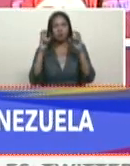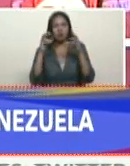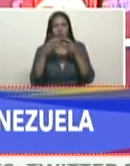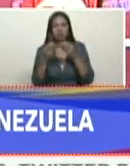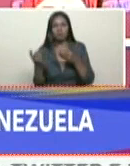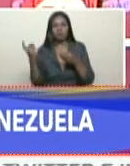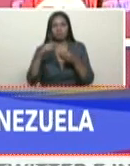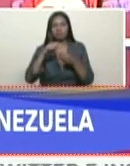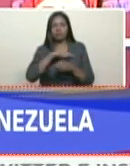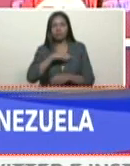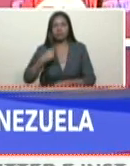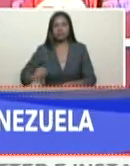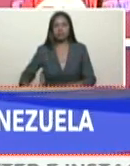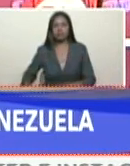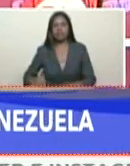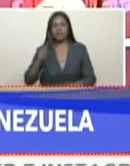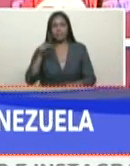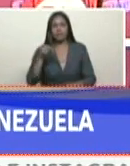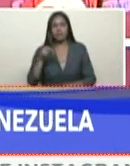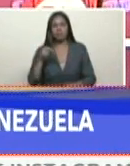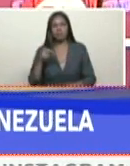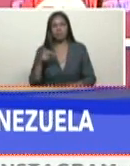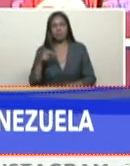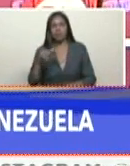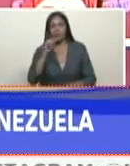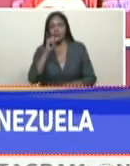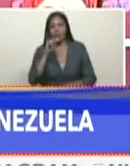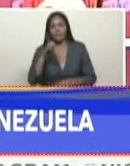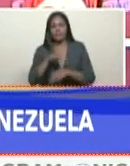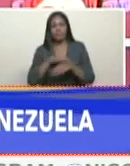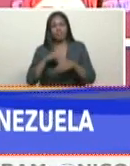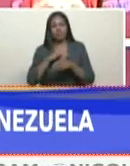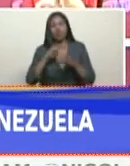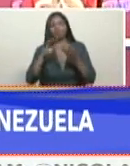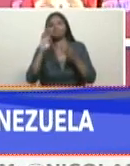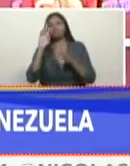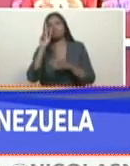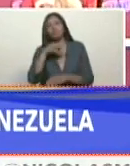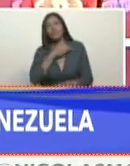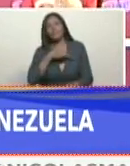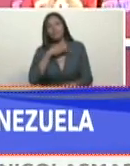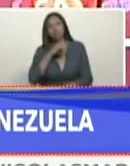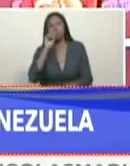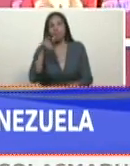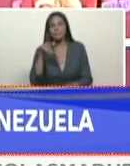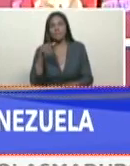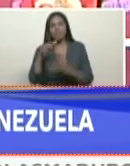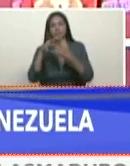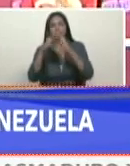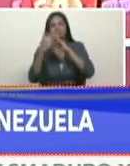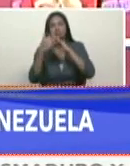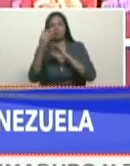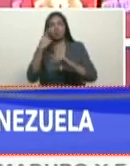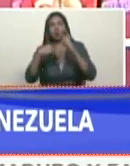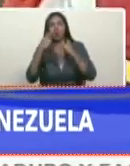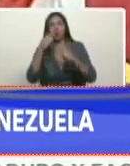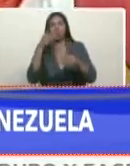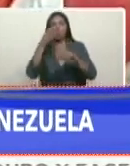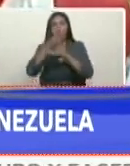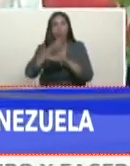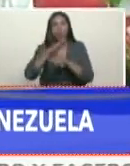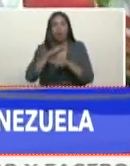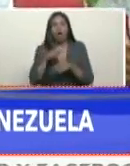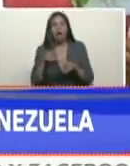traídos de la China y de recursos líquidos a la gran misión Barrio Nuevo Barrio Tricolor para ir más profundo al barrio,